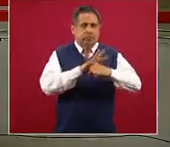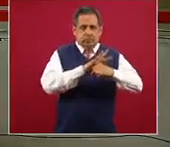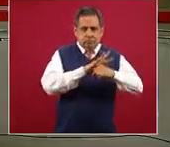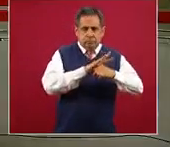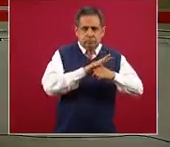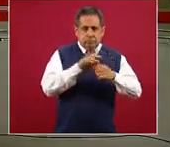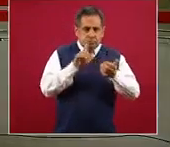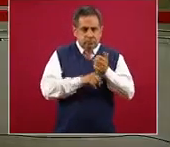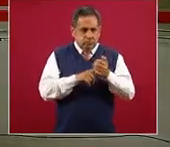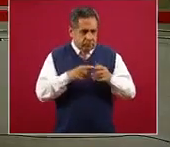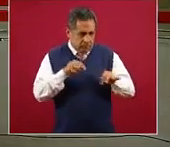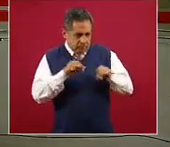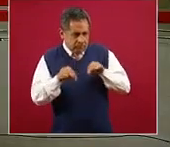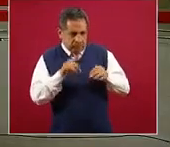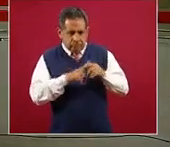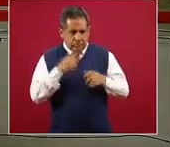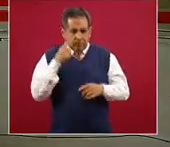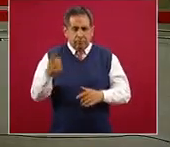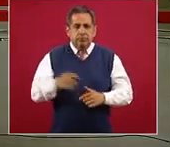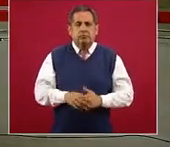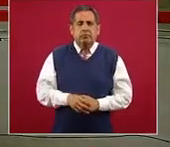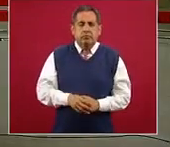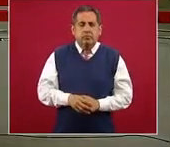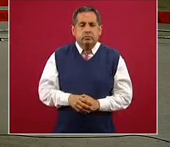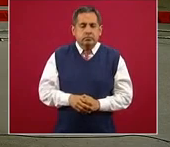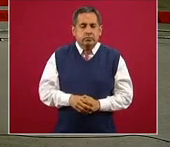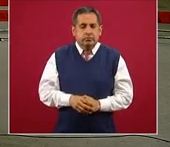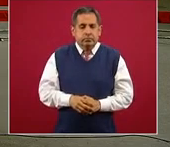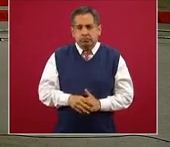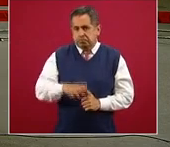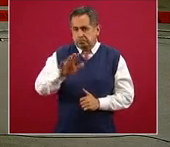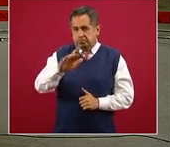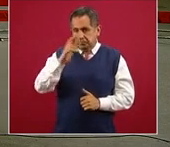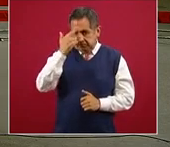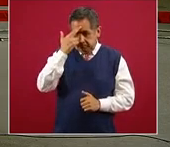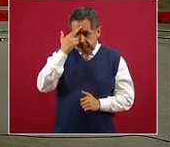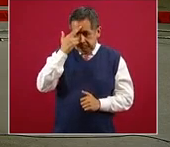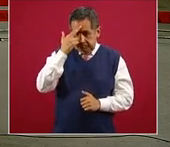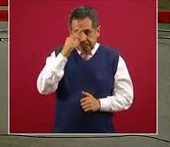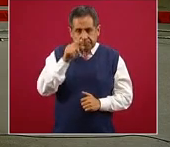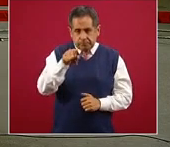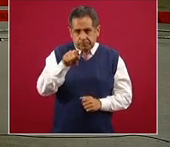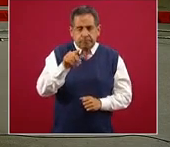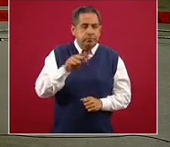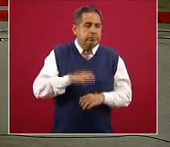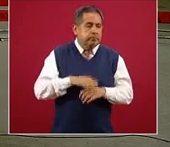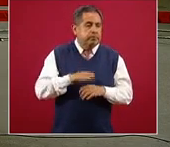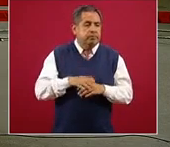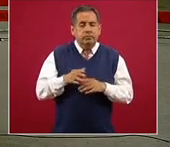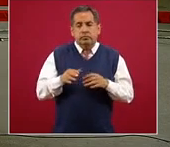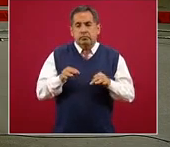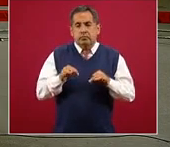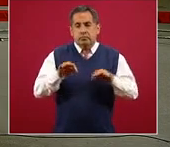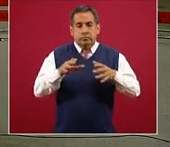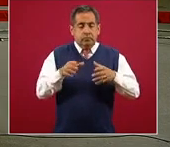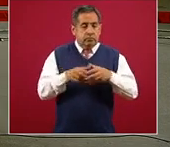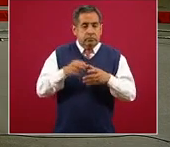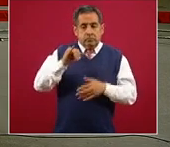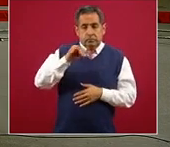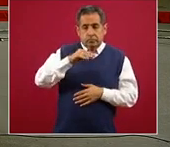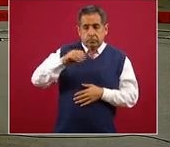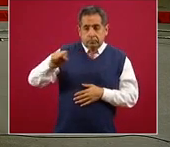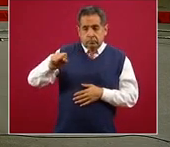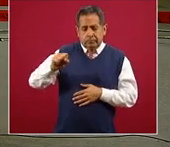en trabajadores de la salud. La que sigue, por favor. Si ustedes recuerdan, la actividad de los trabajadores del IMSS es una